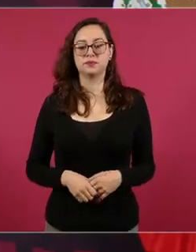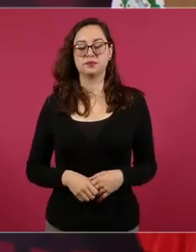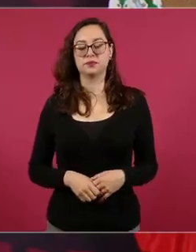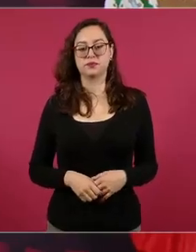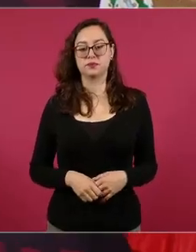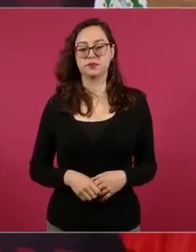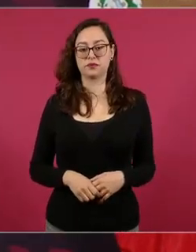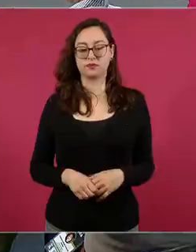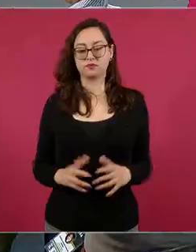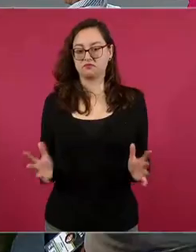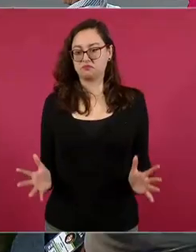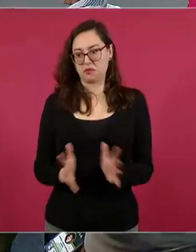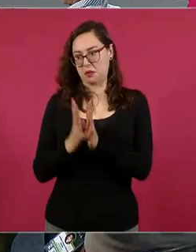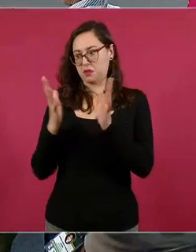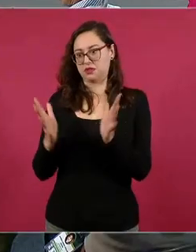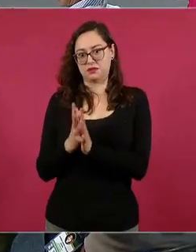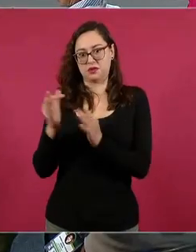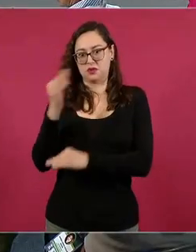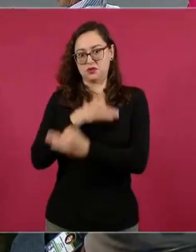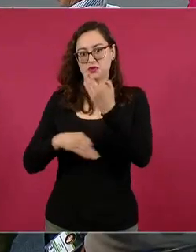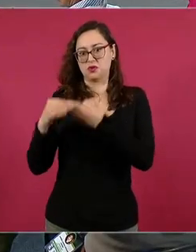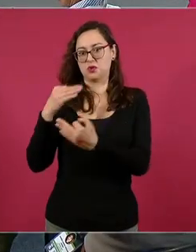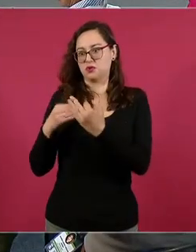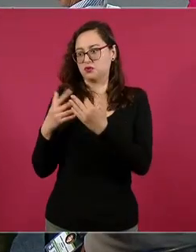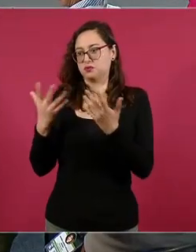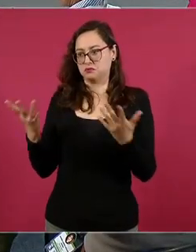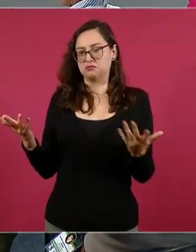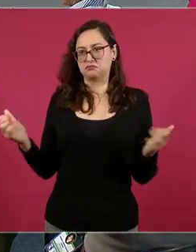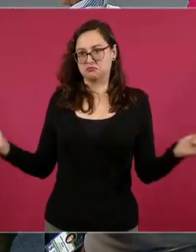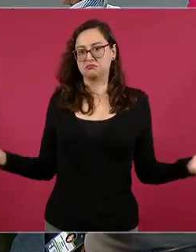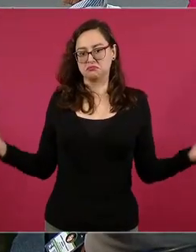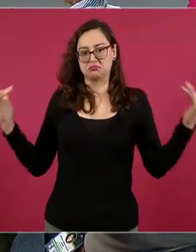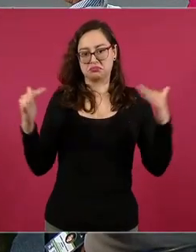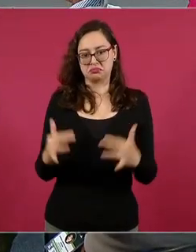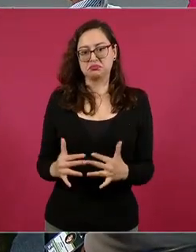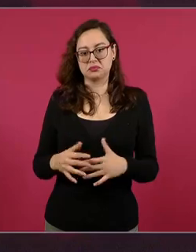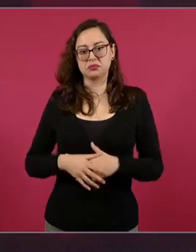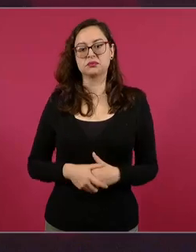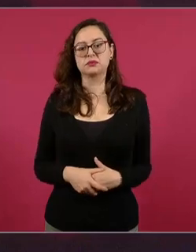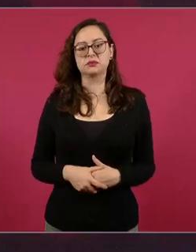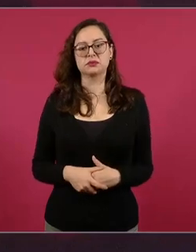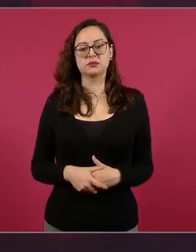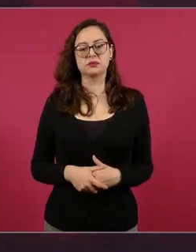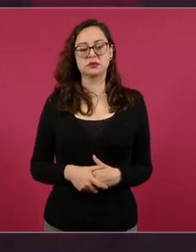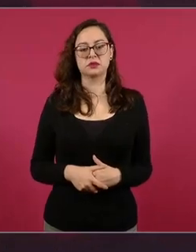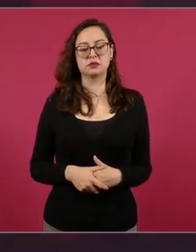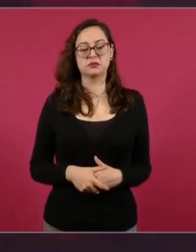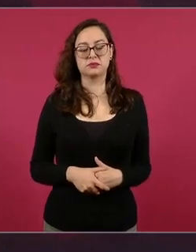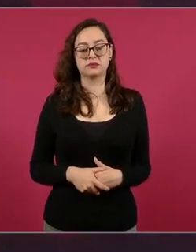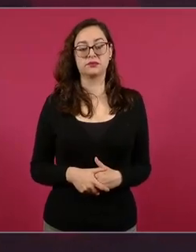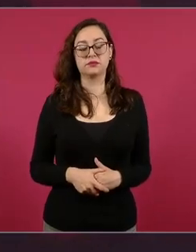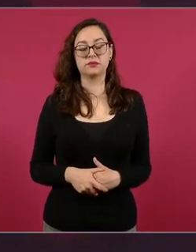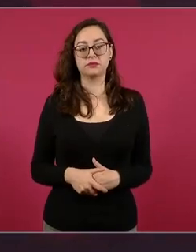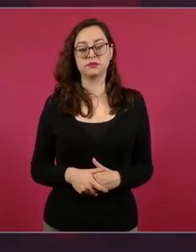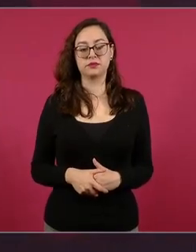todos los que participaron. Bueno, no todos, porque fueron muchísimas empresas.